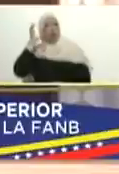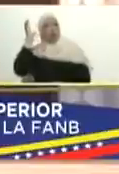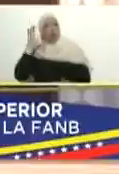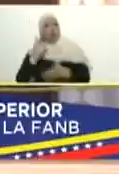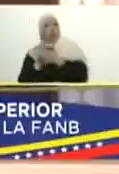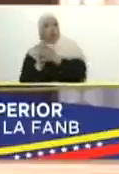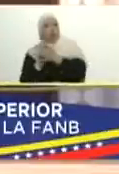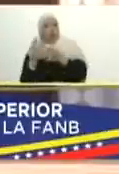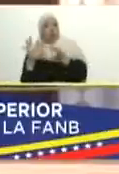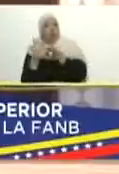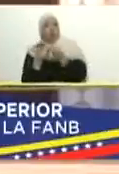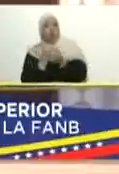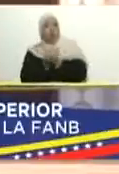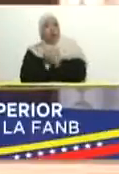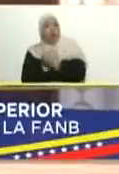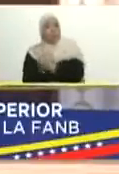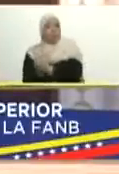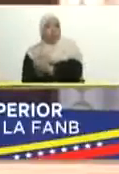unión.